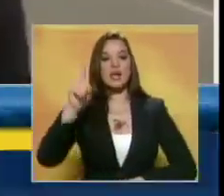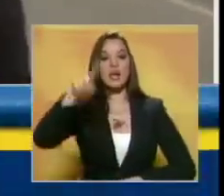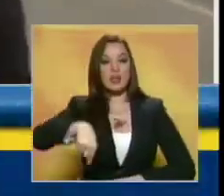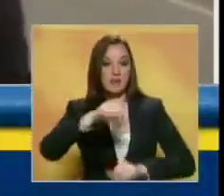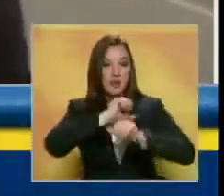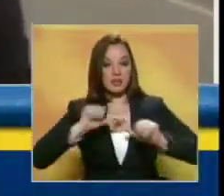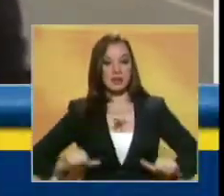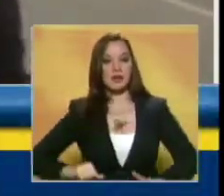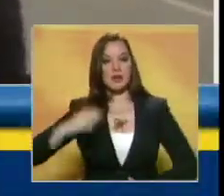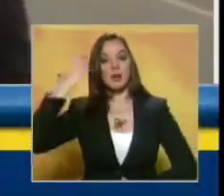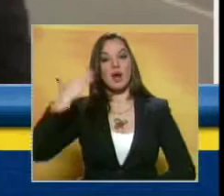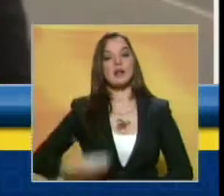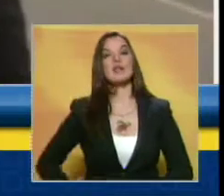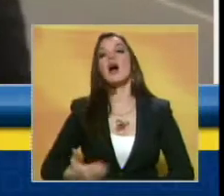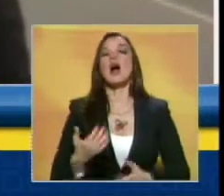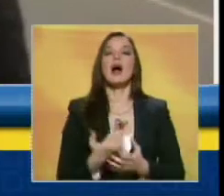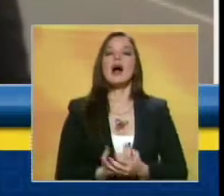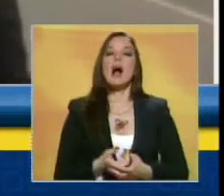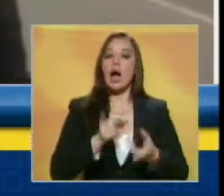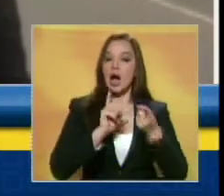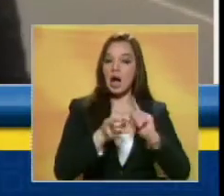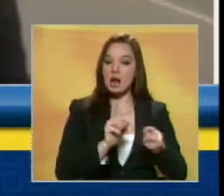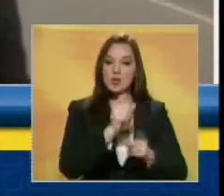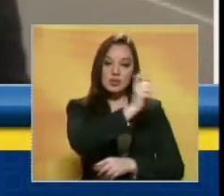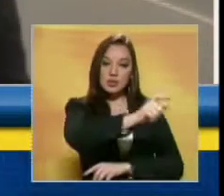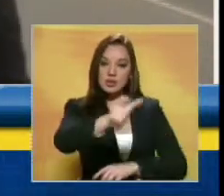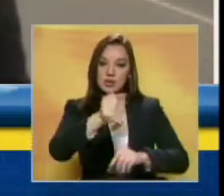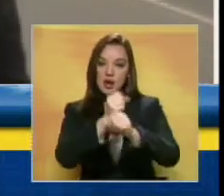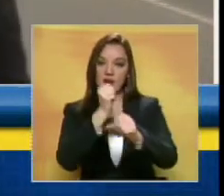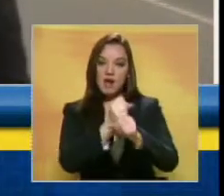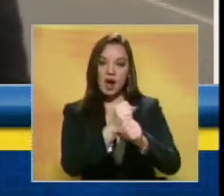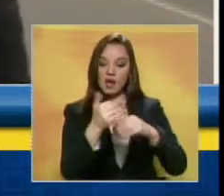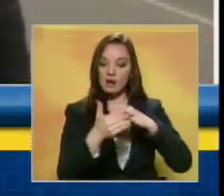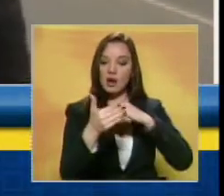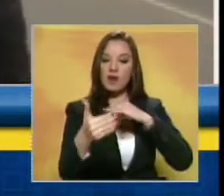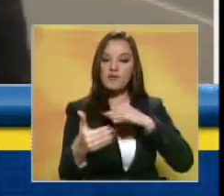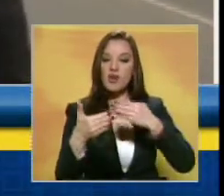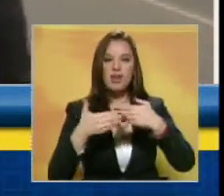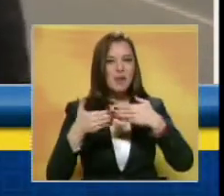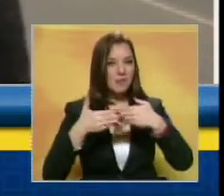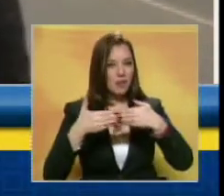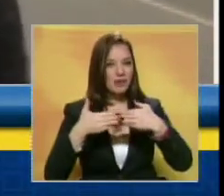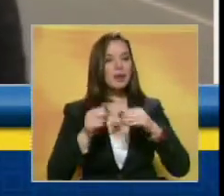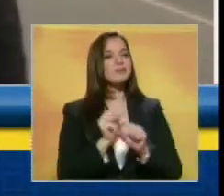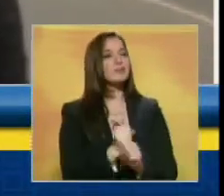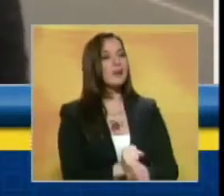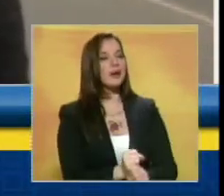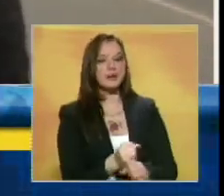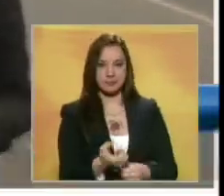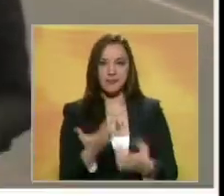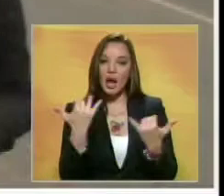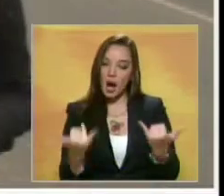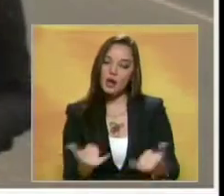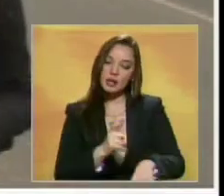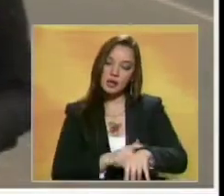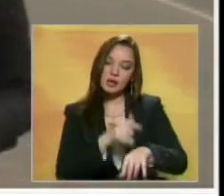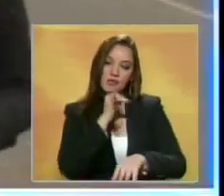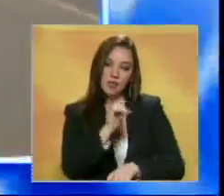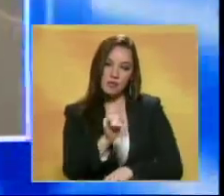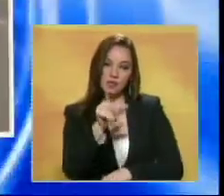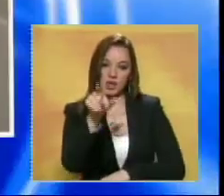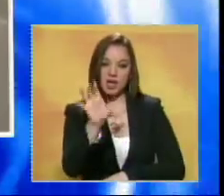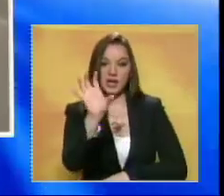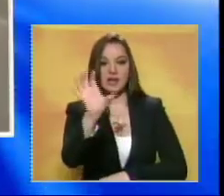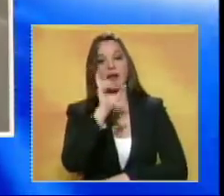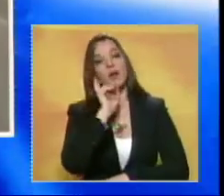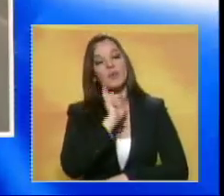Nacional Bolivariana. Mientras tanto, algunos trabajadores se mantienen a las puertas del mismo. Esta es la información que podemos ofrecerles a esta hora desde el